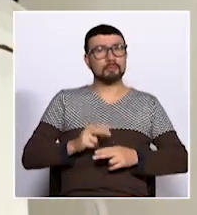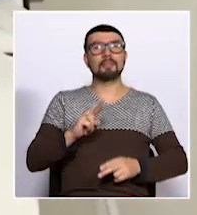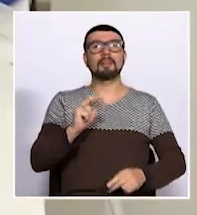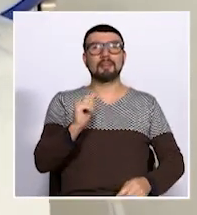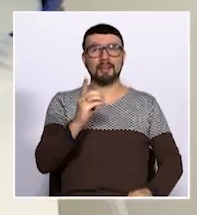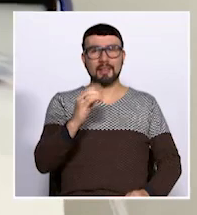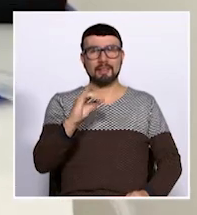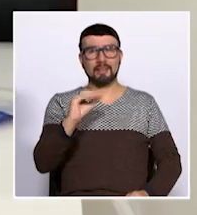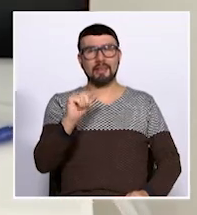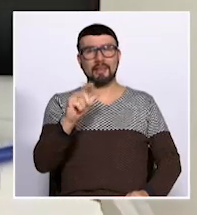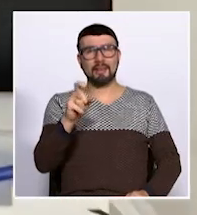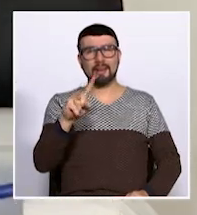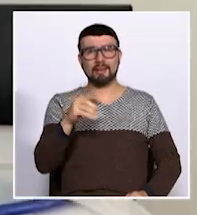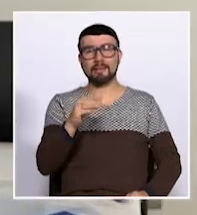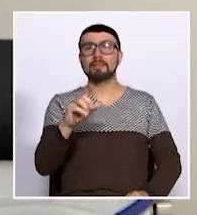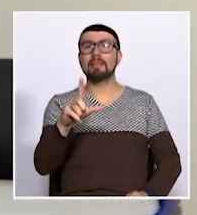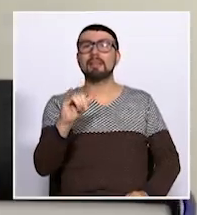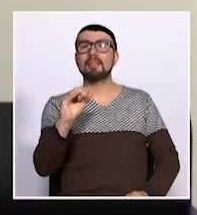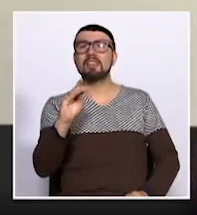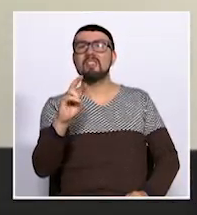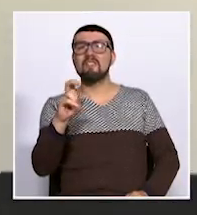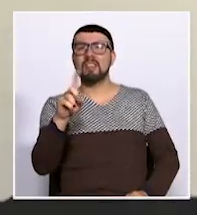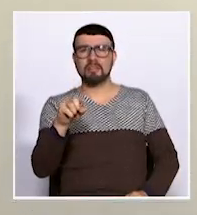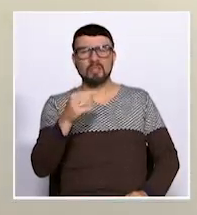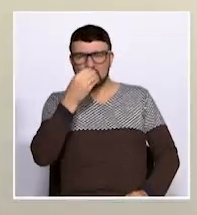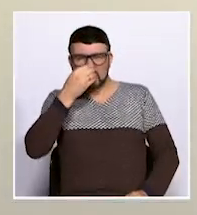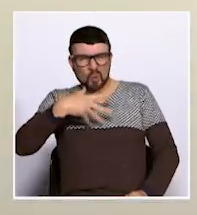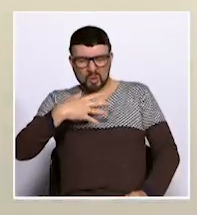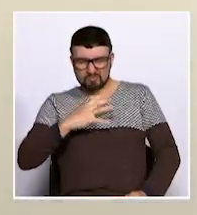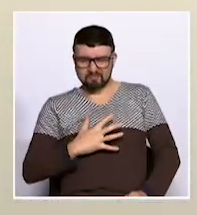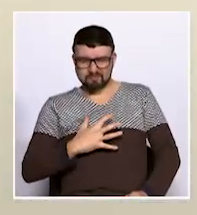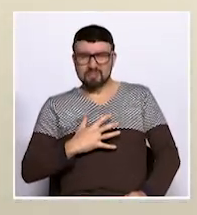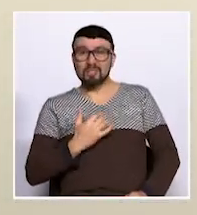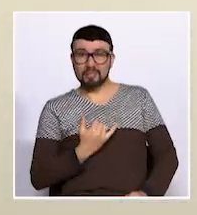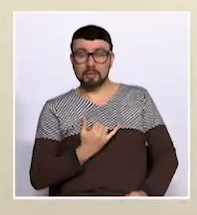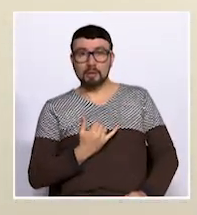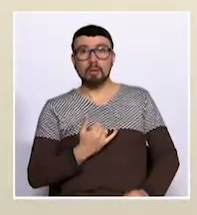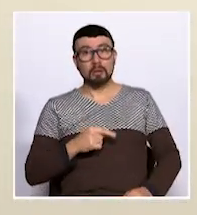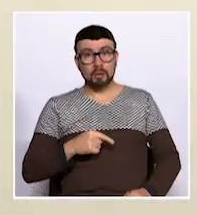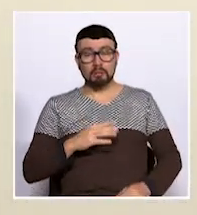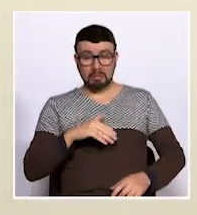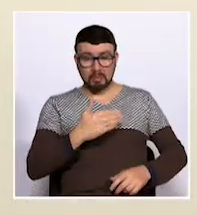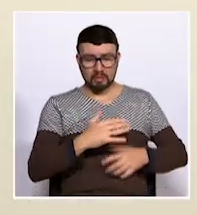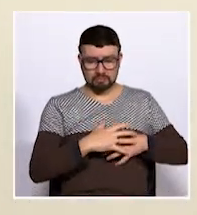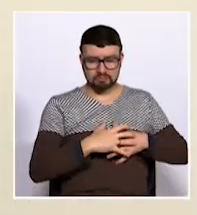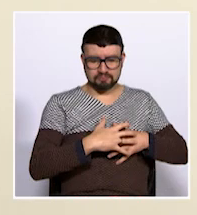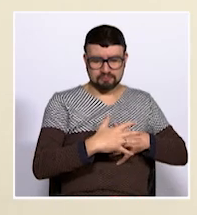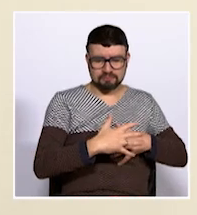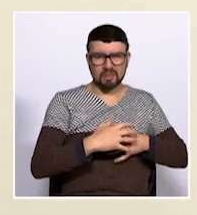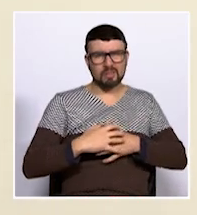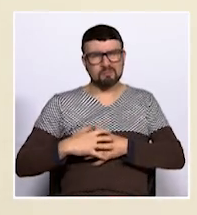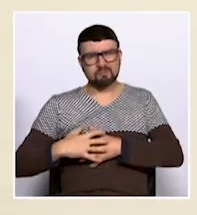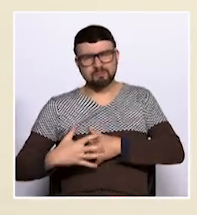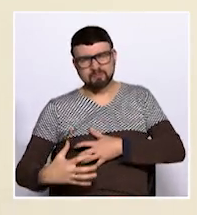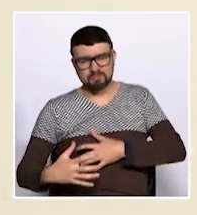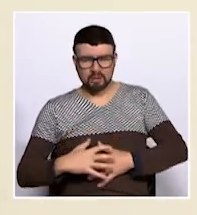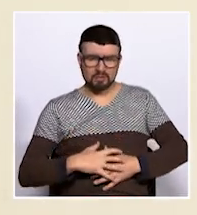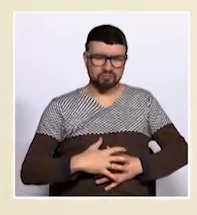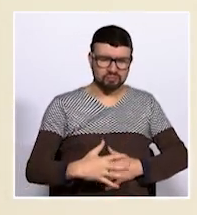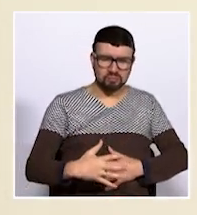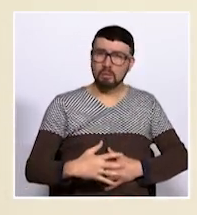libres. Estos radicales libres también producen inflamación, y recuerden que lo que es inflamación es igual a